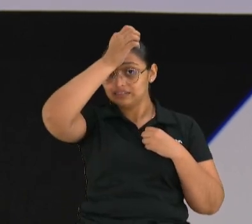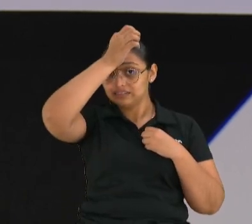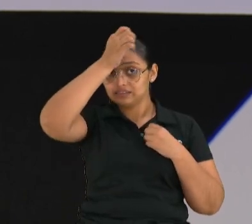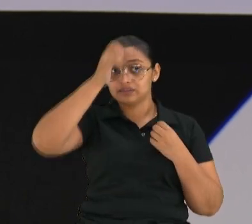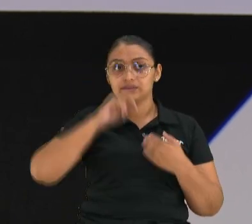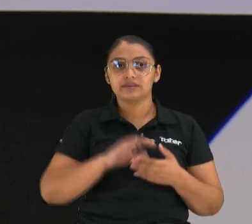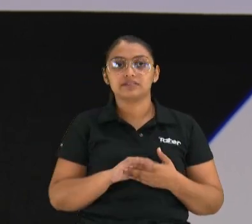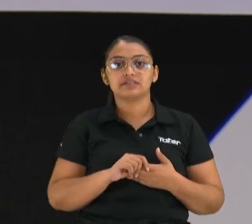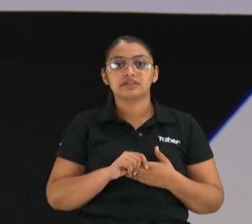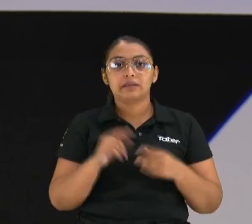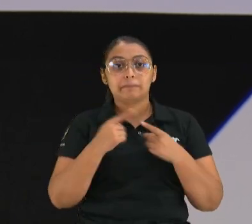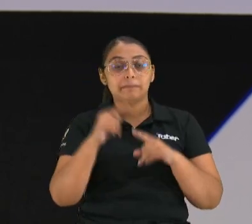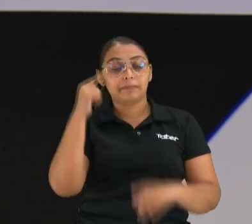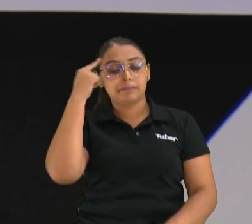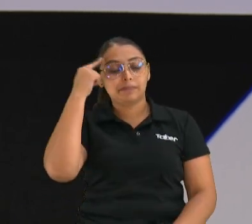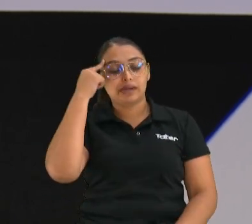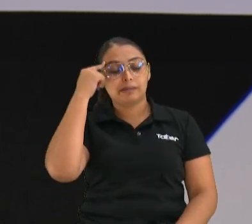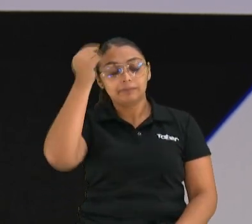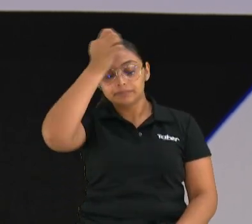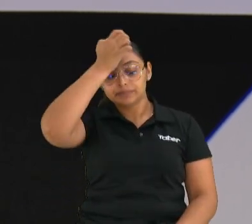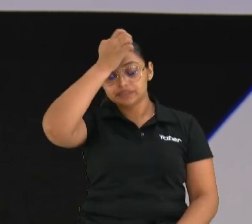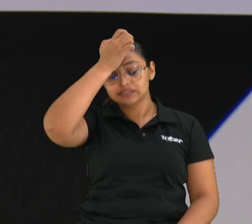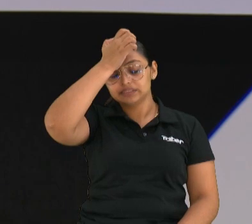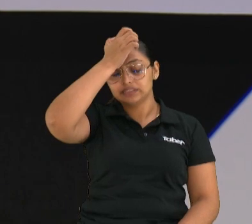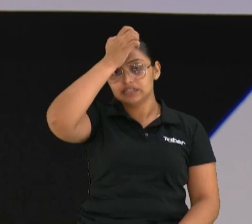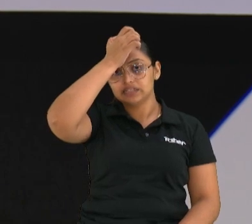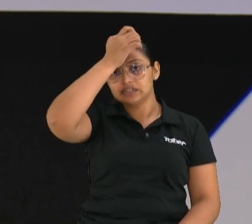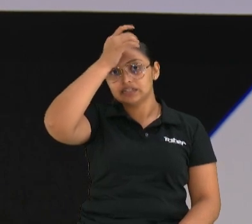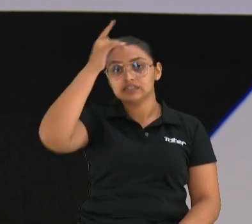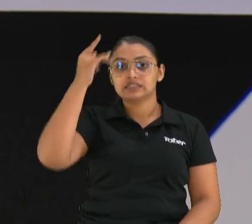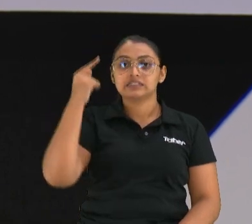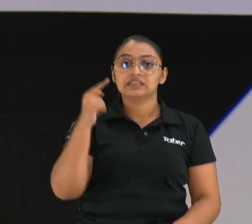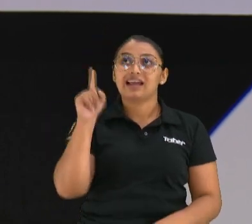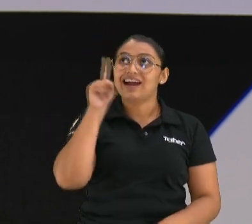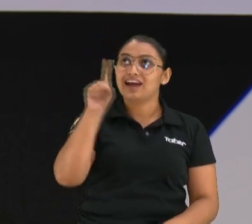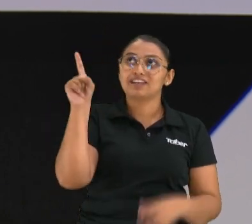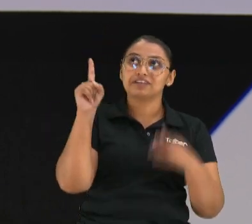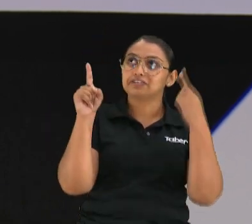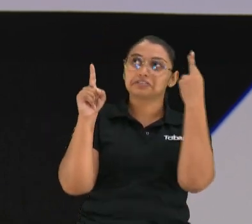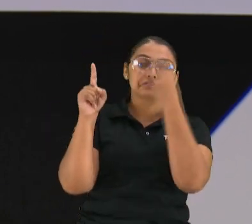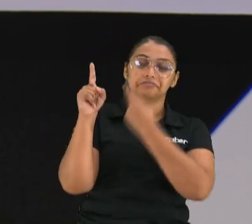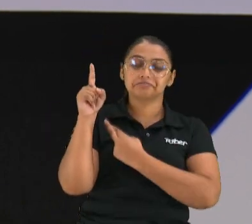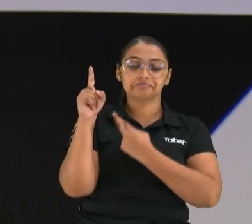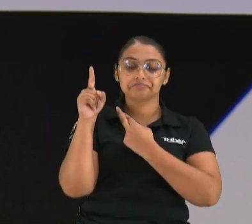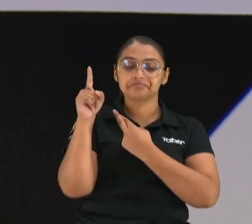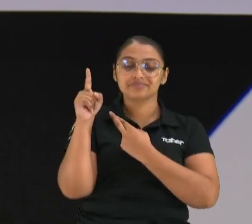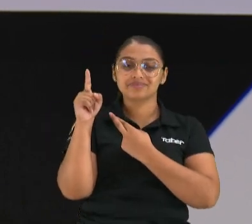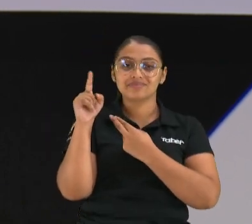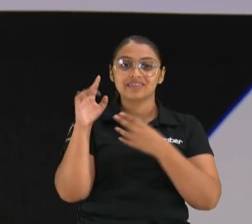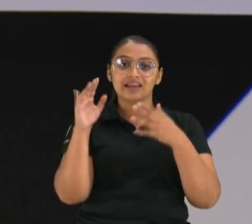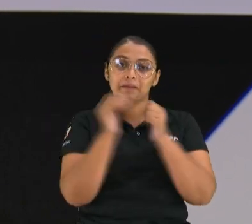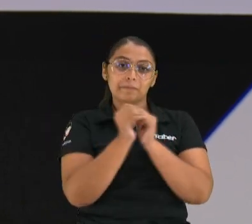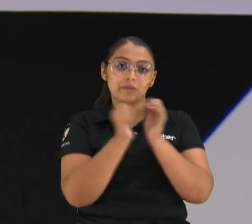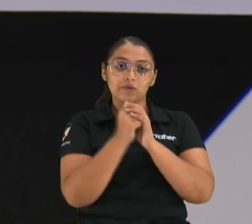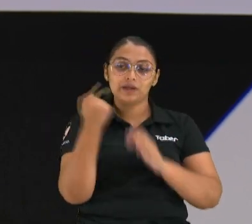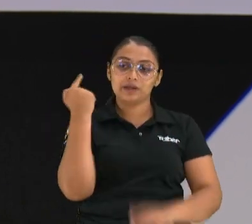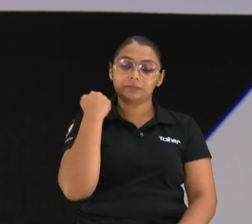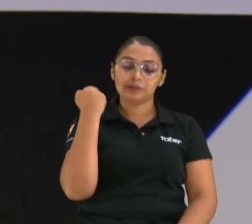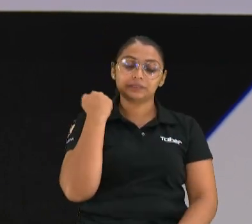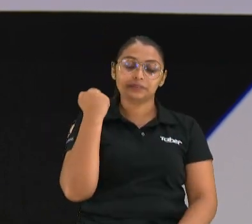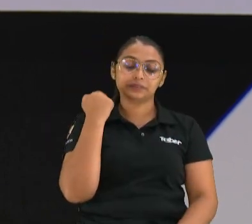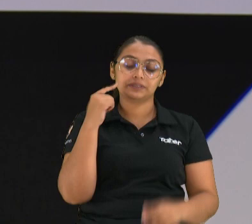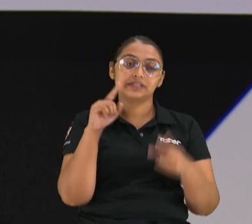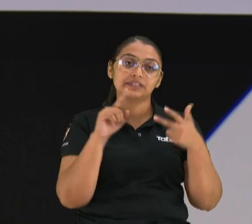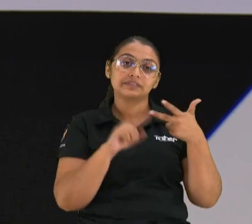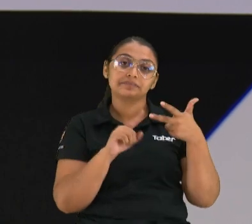pero la mente reprobada no solamente niega la existencia de Dios no solamente ignora las consecuencias de sus acciones no solamente no acepta que se está poniendo viejo y que el tiempo